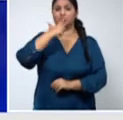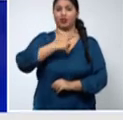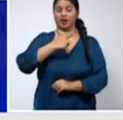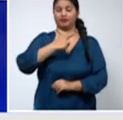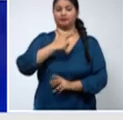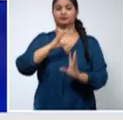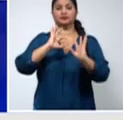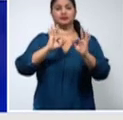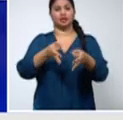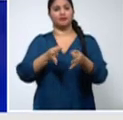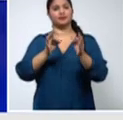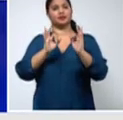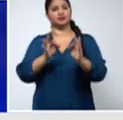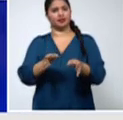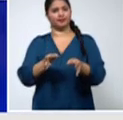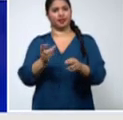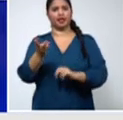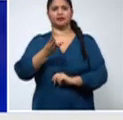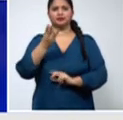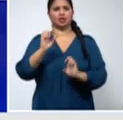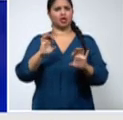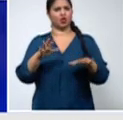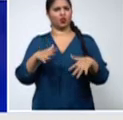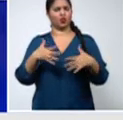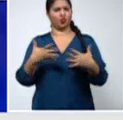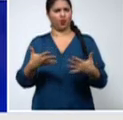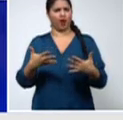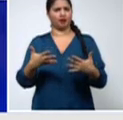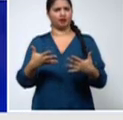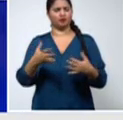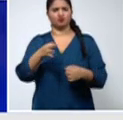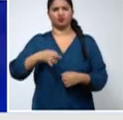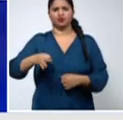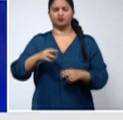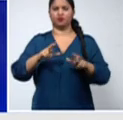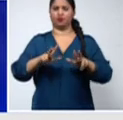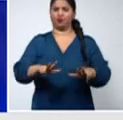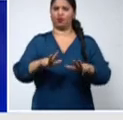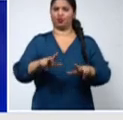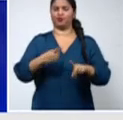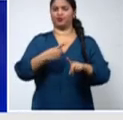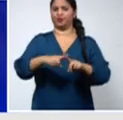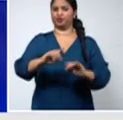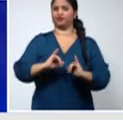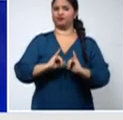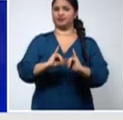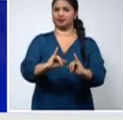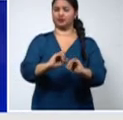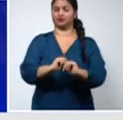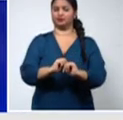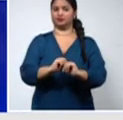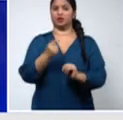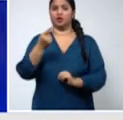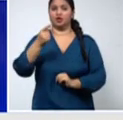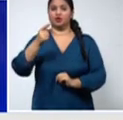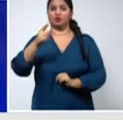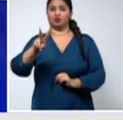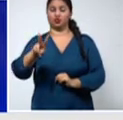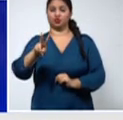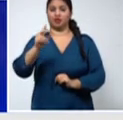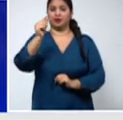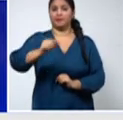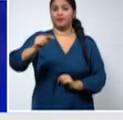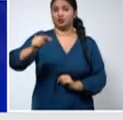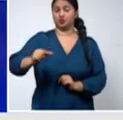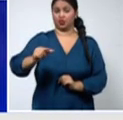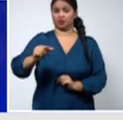ocurre, los 3 del municipio de Morón. Y los 12 casos importados de la provincia de Holguín, pues